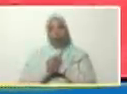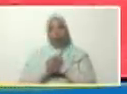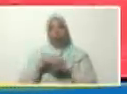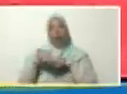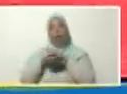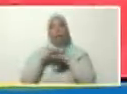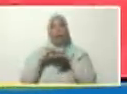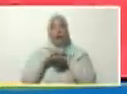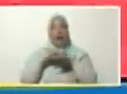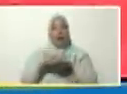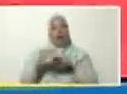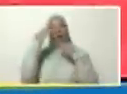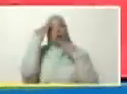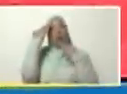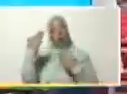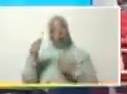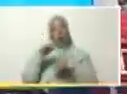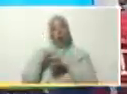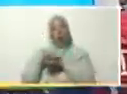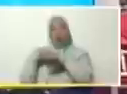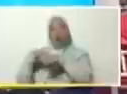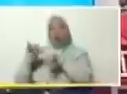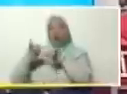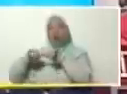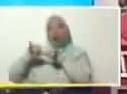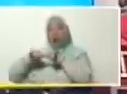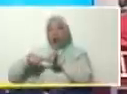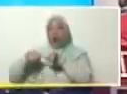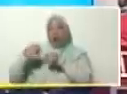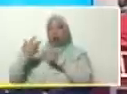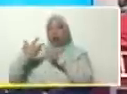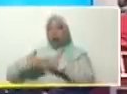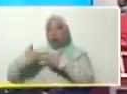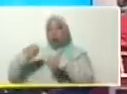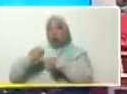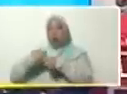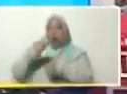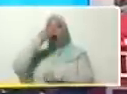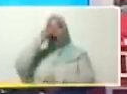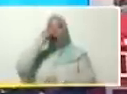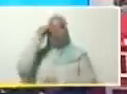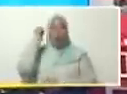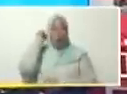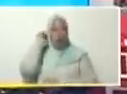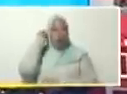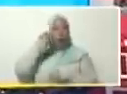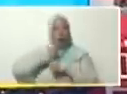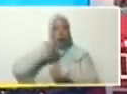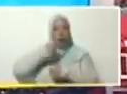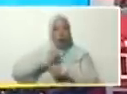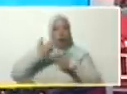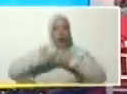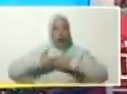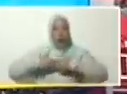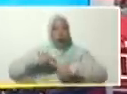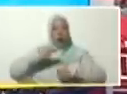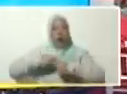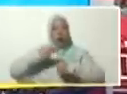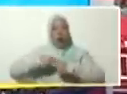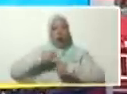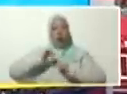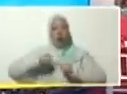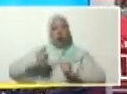Aissami, compañero Asdrúbal Chávez, compañeras, compañeros. Verdaderamente quisiera empezar mis